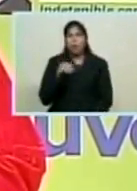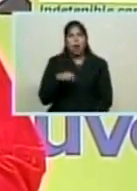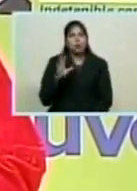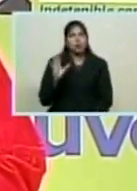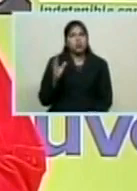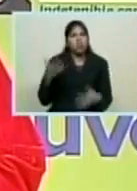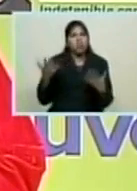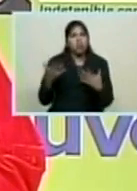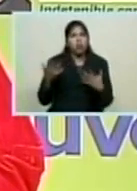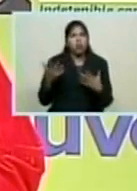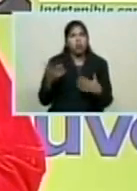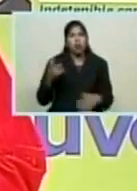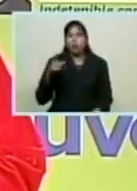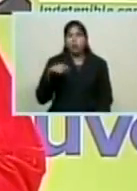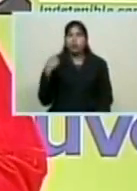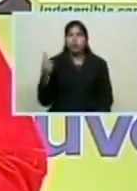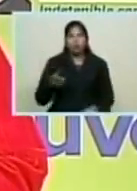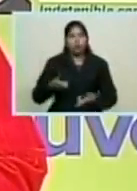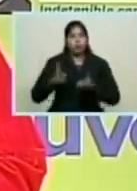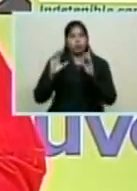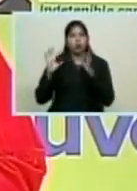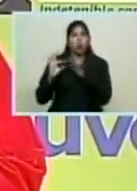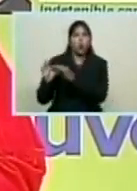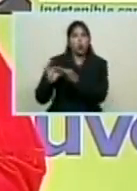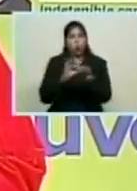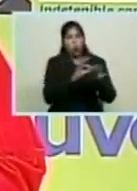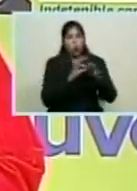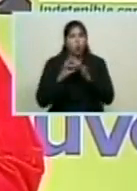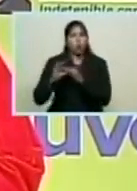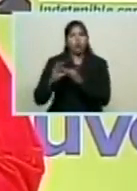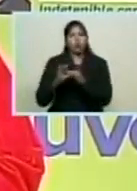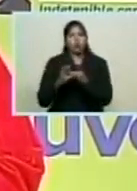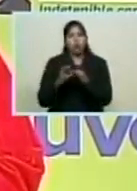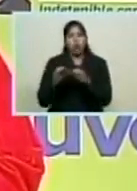es posible si estamos unidos. Juntos